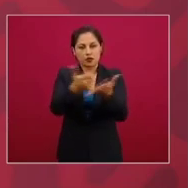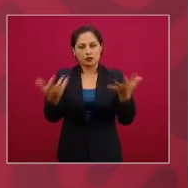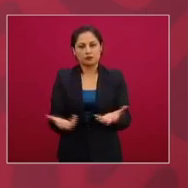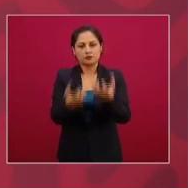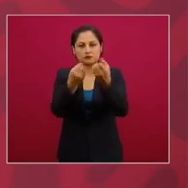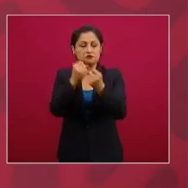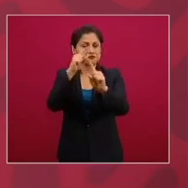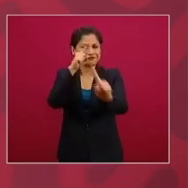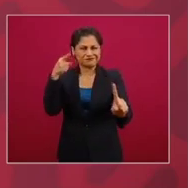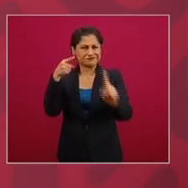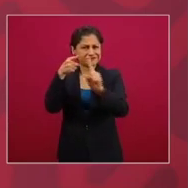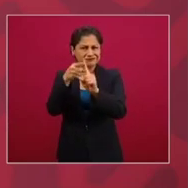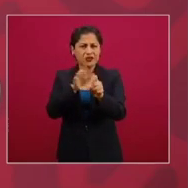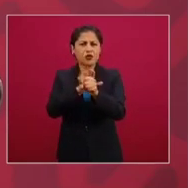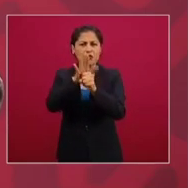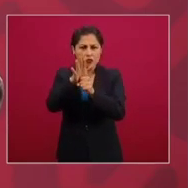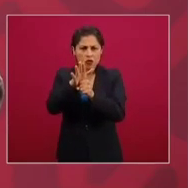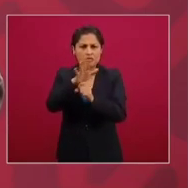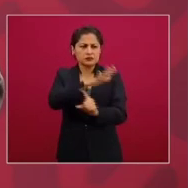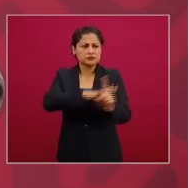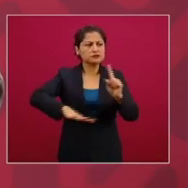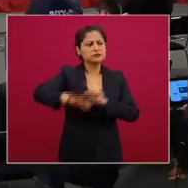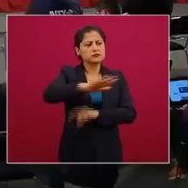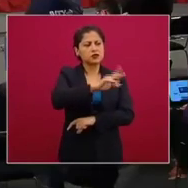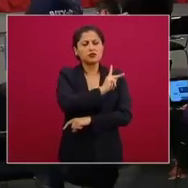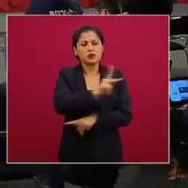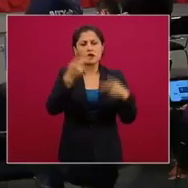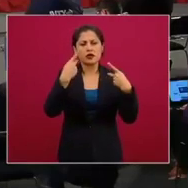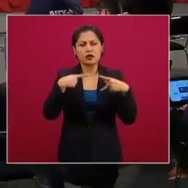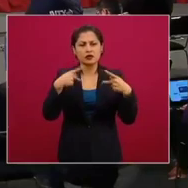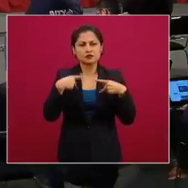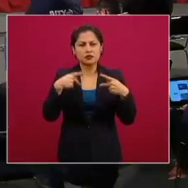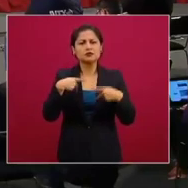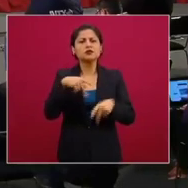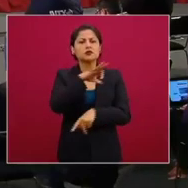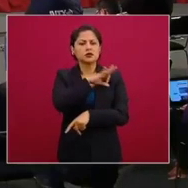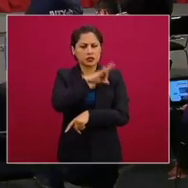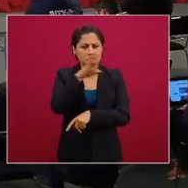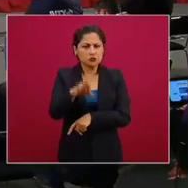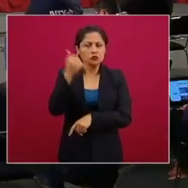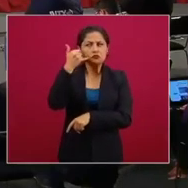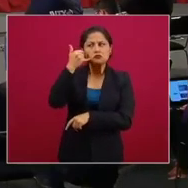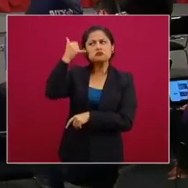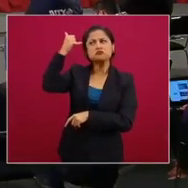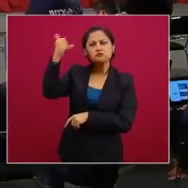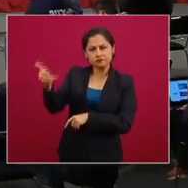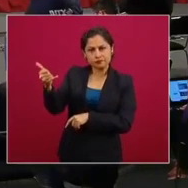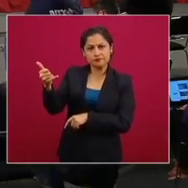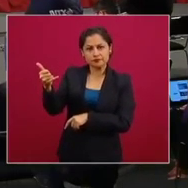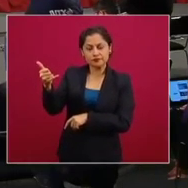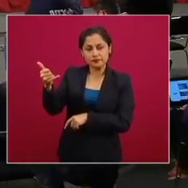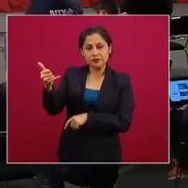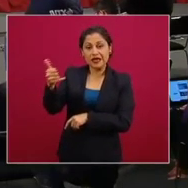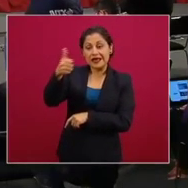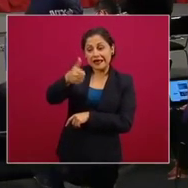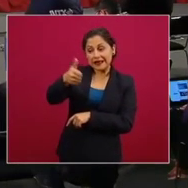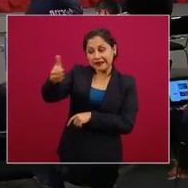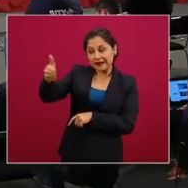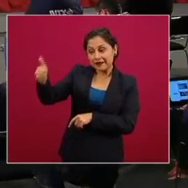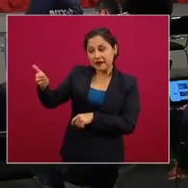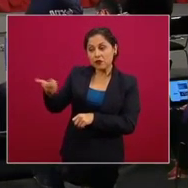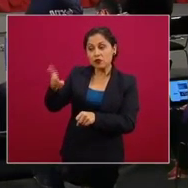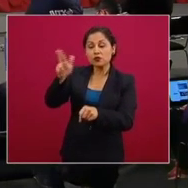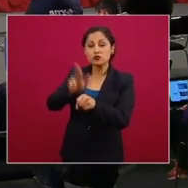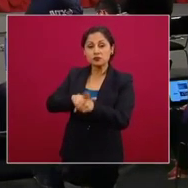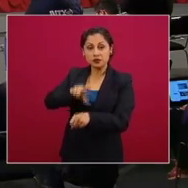ya lo señalaba el canciller, marque al número que está ahorita en la pantalla y a partir de ahí cada una de sus instituciones le